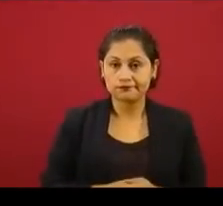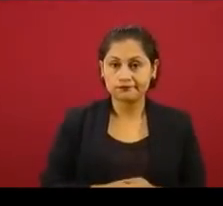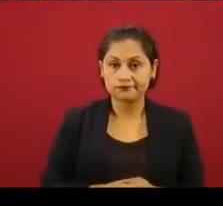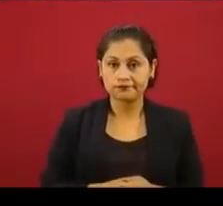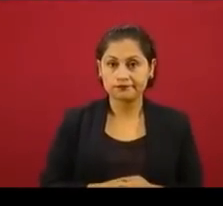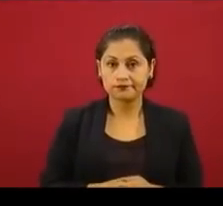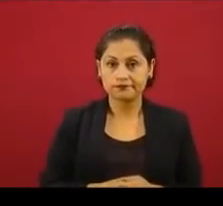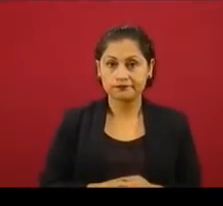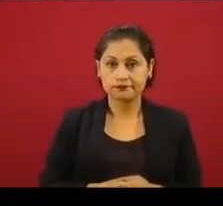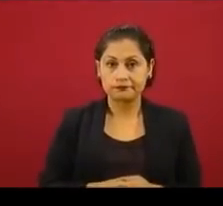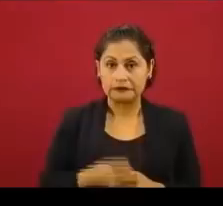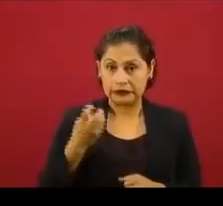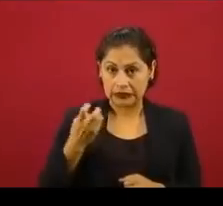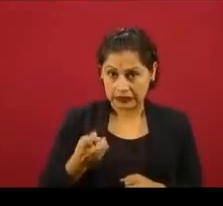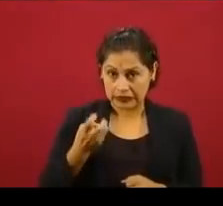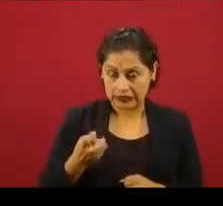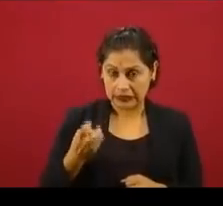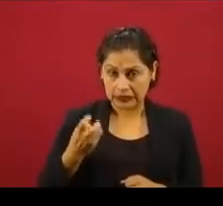hace